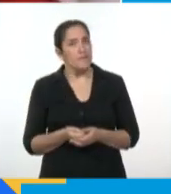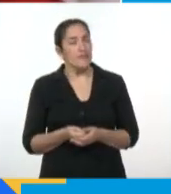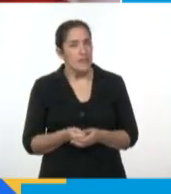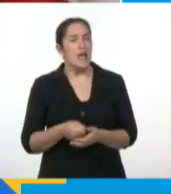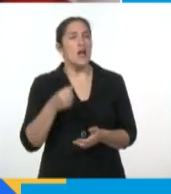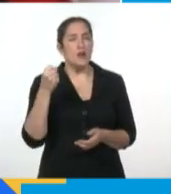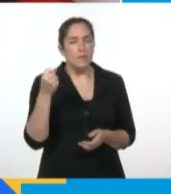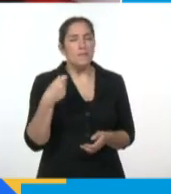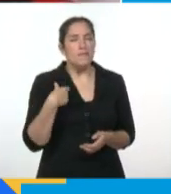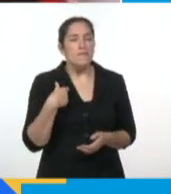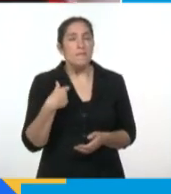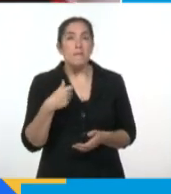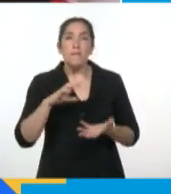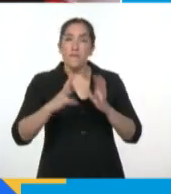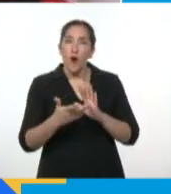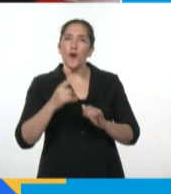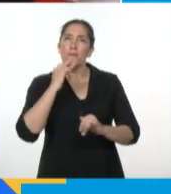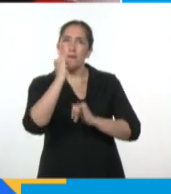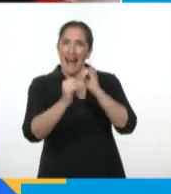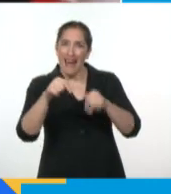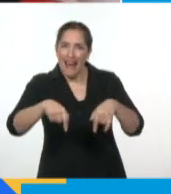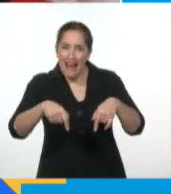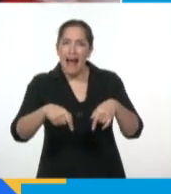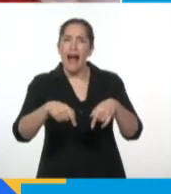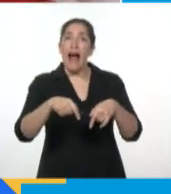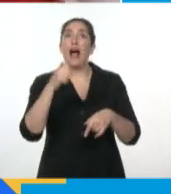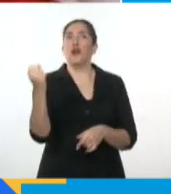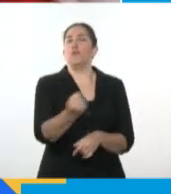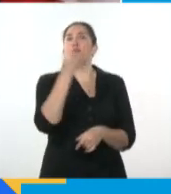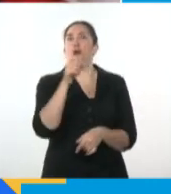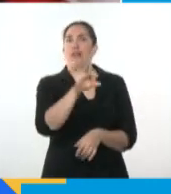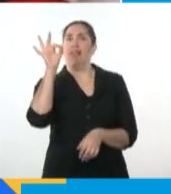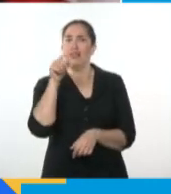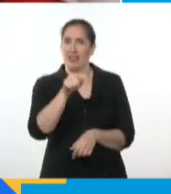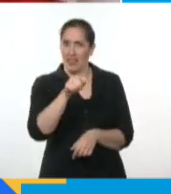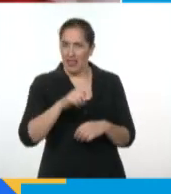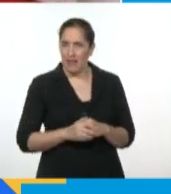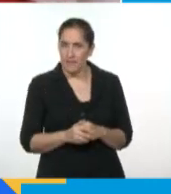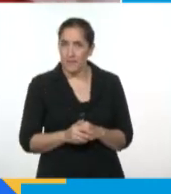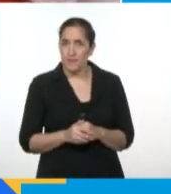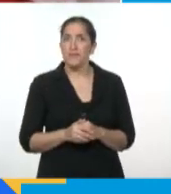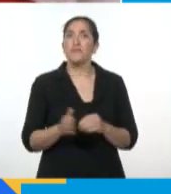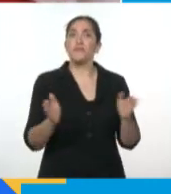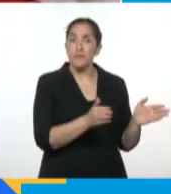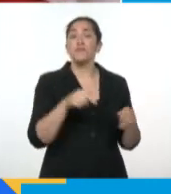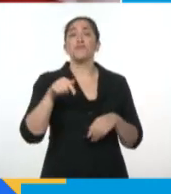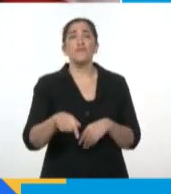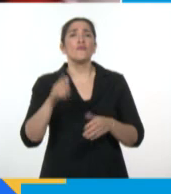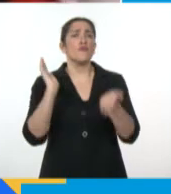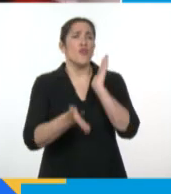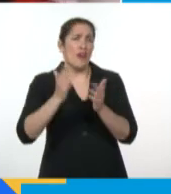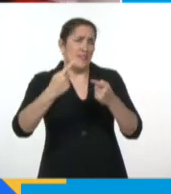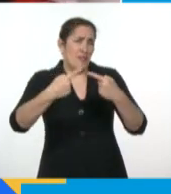esa vertiente fundamental. Ahora, con relación a las violencias,